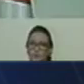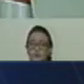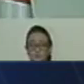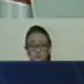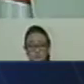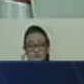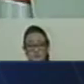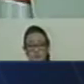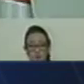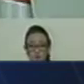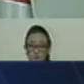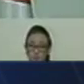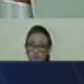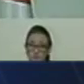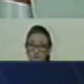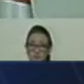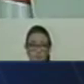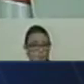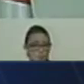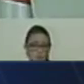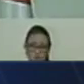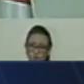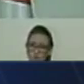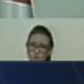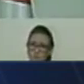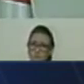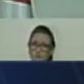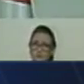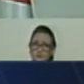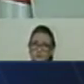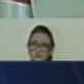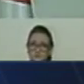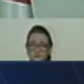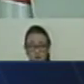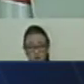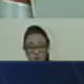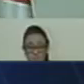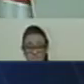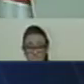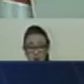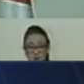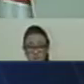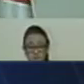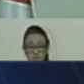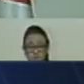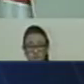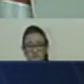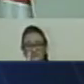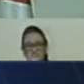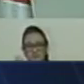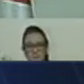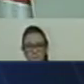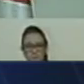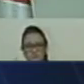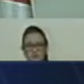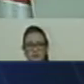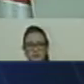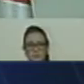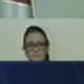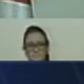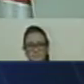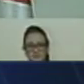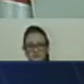del 58%, único en la historia. Y este mes de marzo llegamos a 100% pensionados en